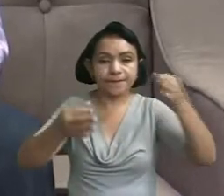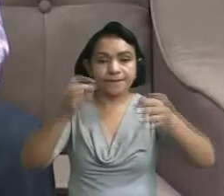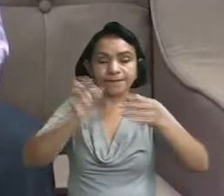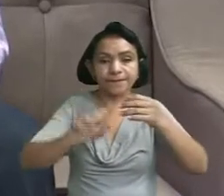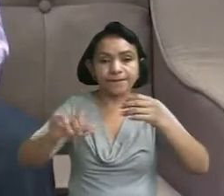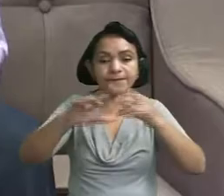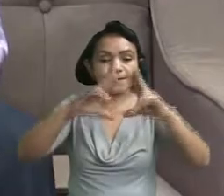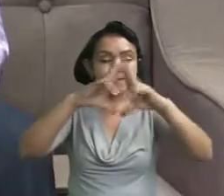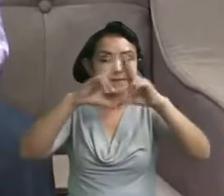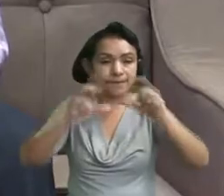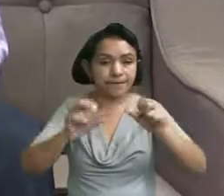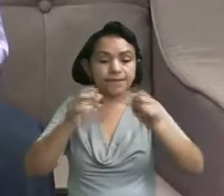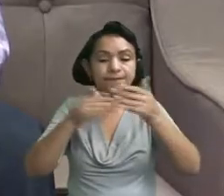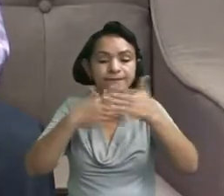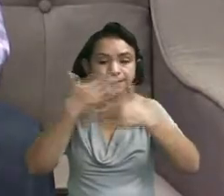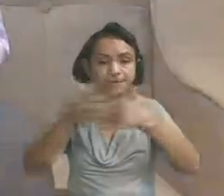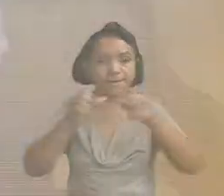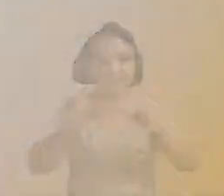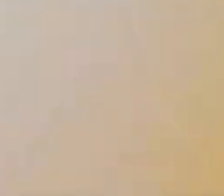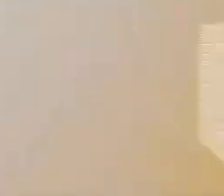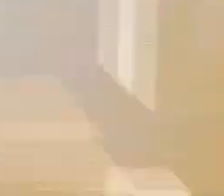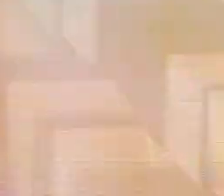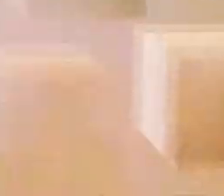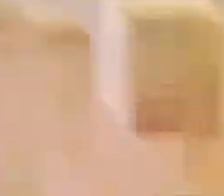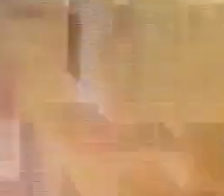social en Nicaragua. Ya volvemos.